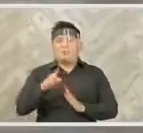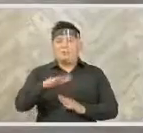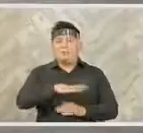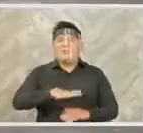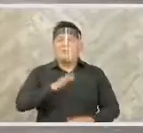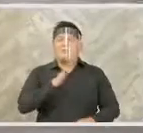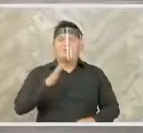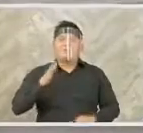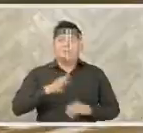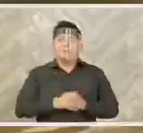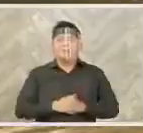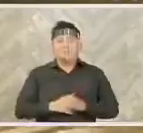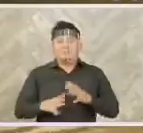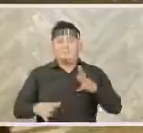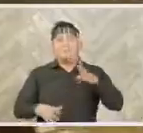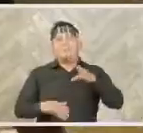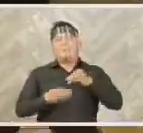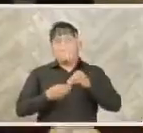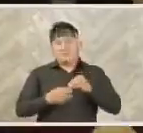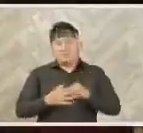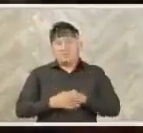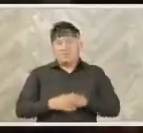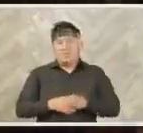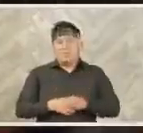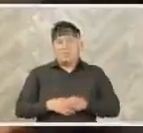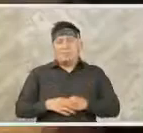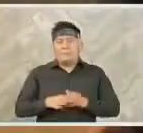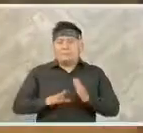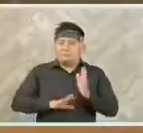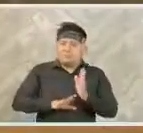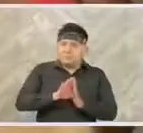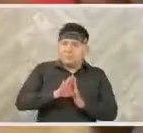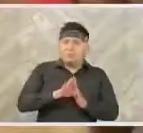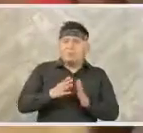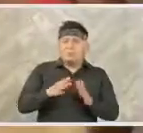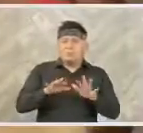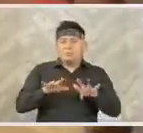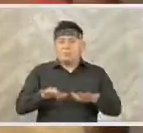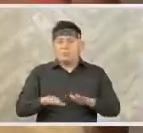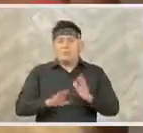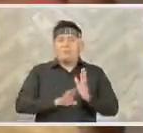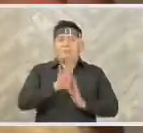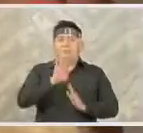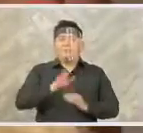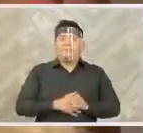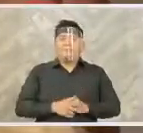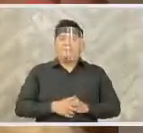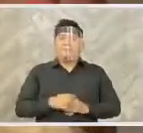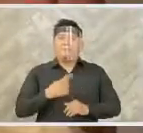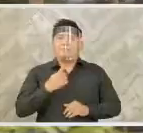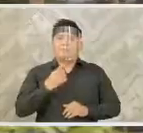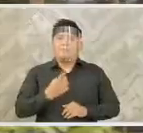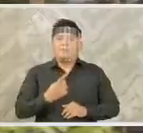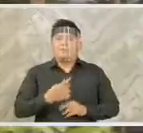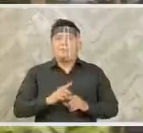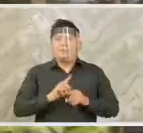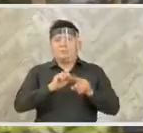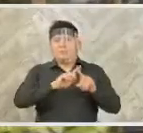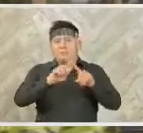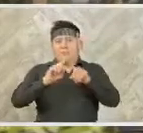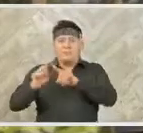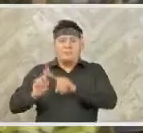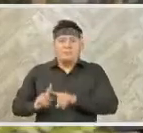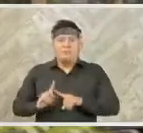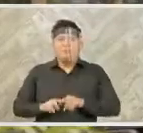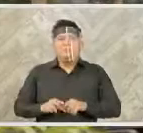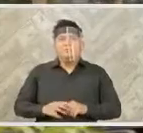fincas. Sumado a la asistencia técnica constante de los técnicos de la Secretaría de Desarrollo, que estamos en diferentes zonas